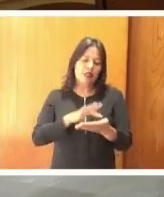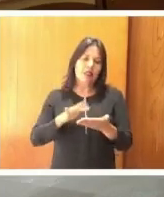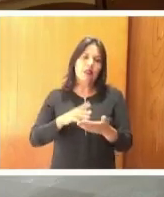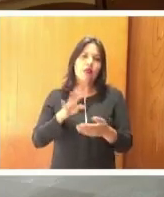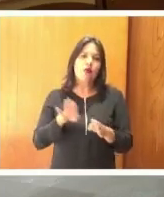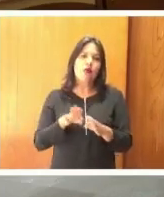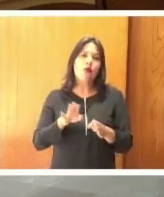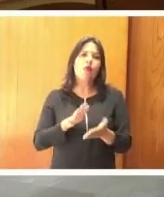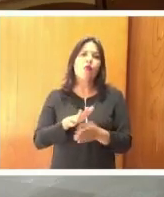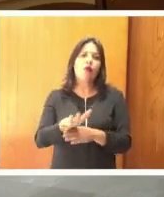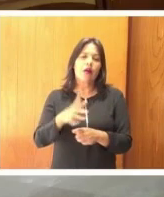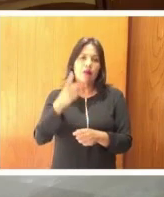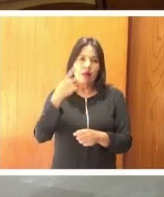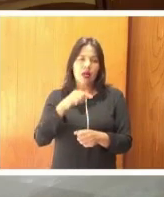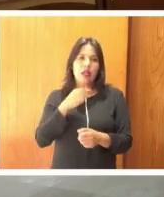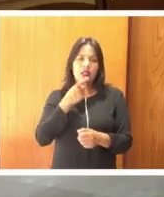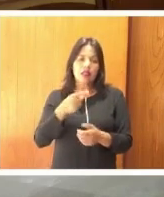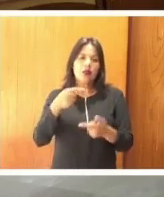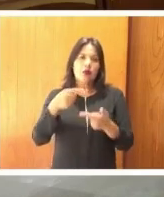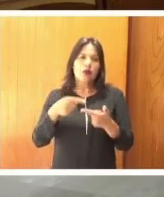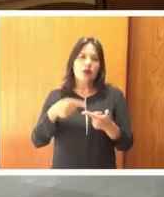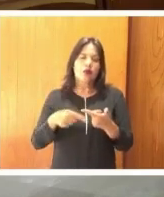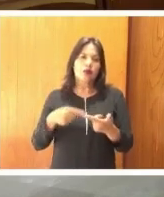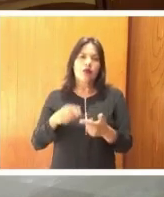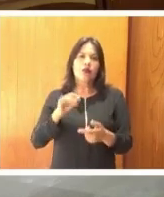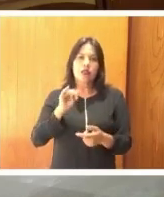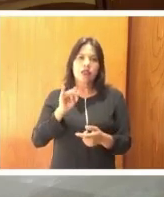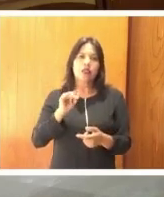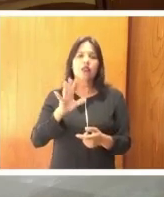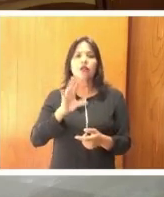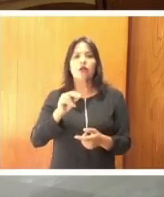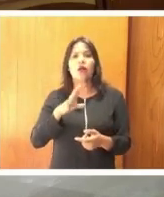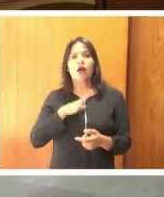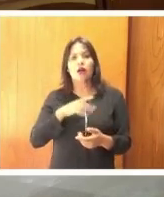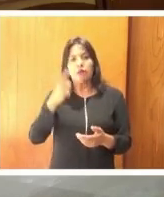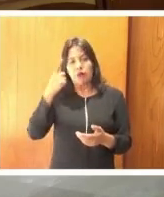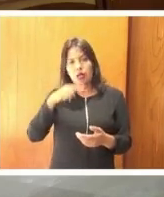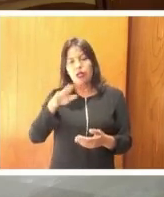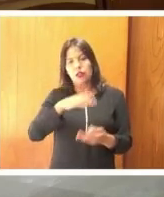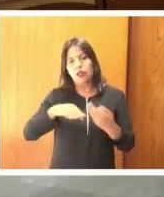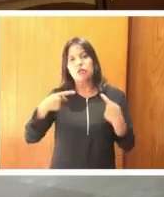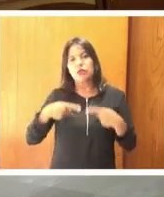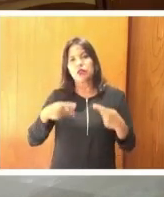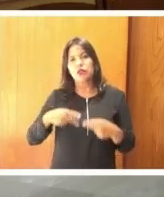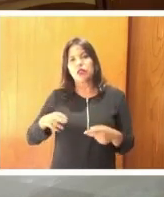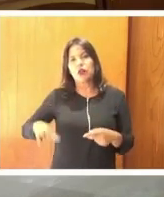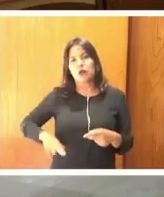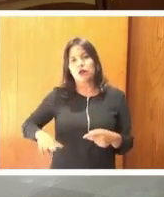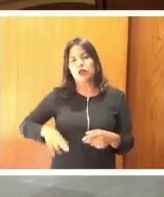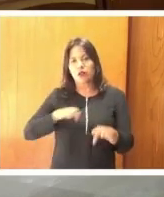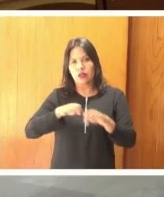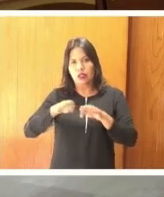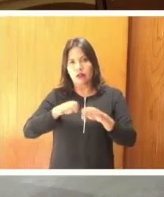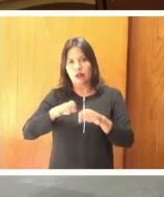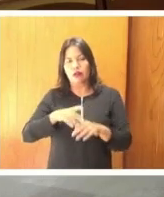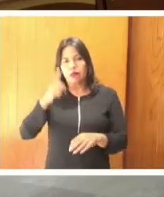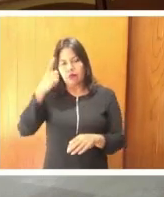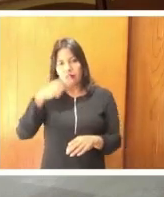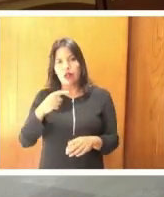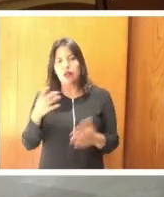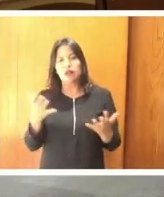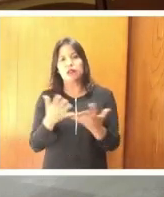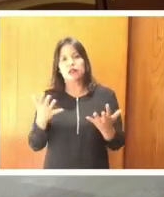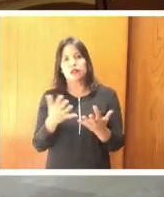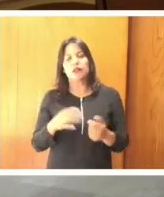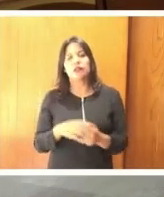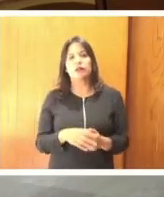y enuncie los sujetos obligados que cuentan con servidores públicos sujetos a la imposición de medidas de